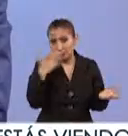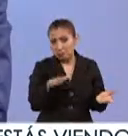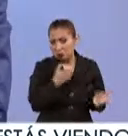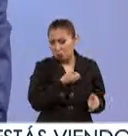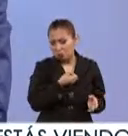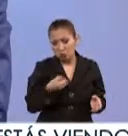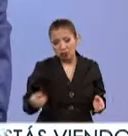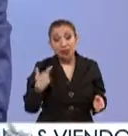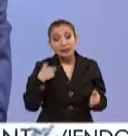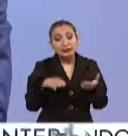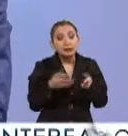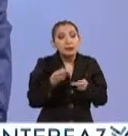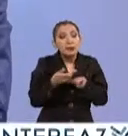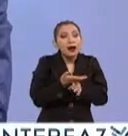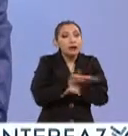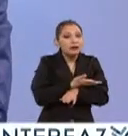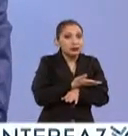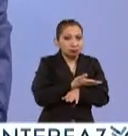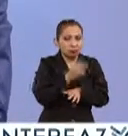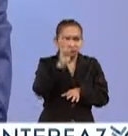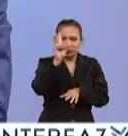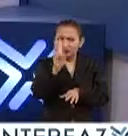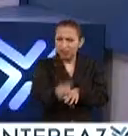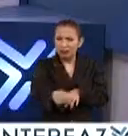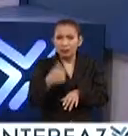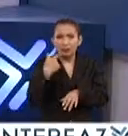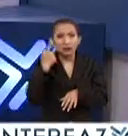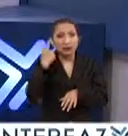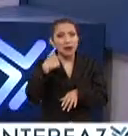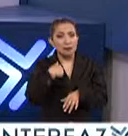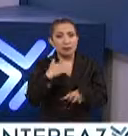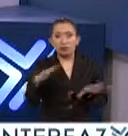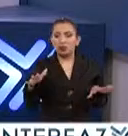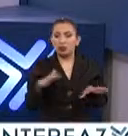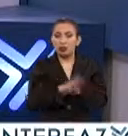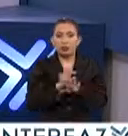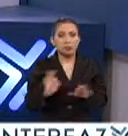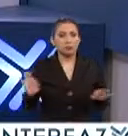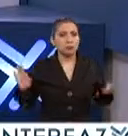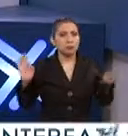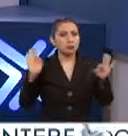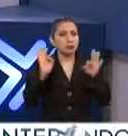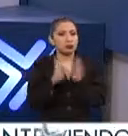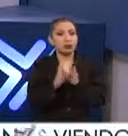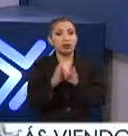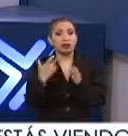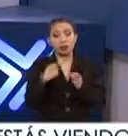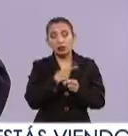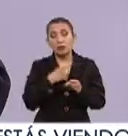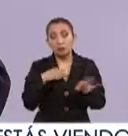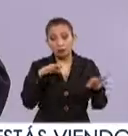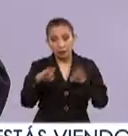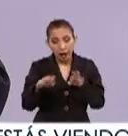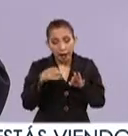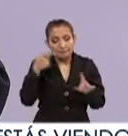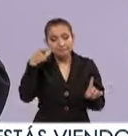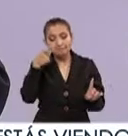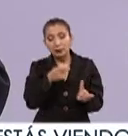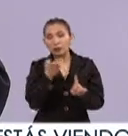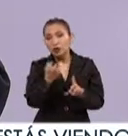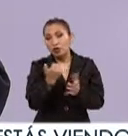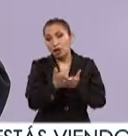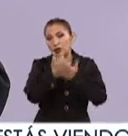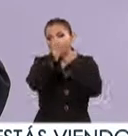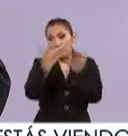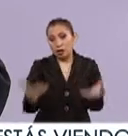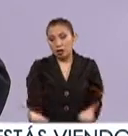esa es parte de la prevención. Yo de veras, para mí ha sido un cambio muy importante, y creo que debemos de trabajar mucho en eso porque eso nos